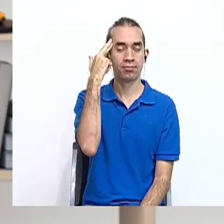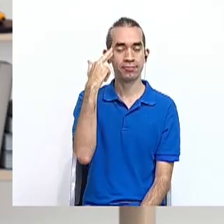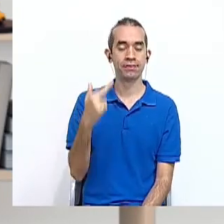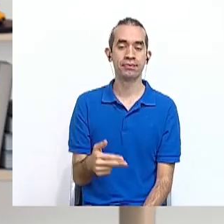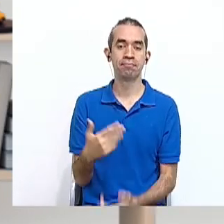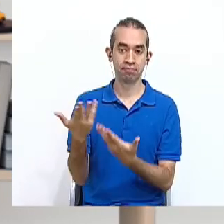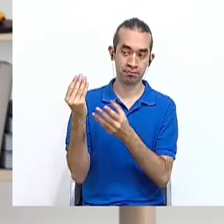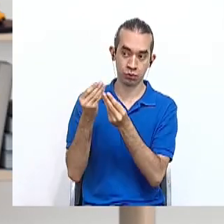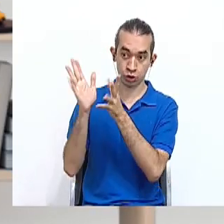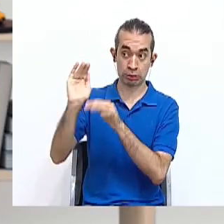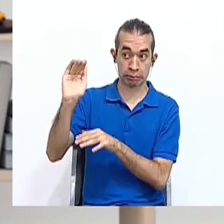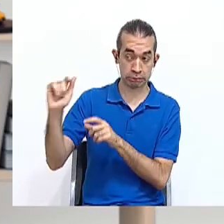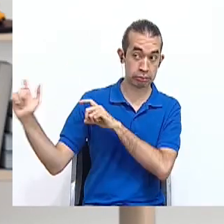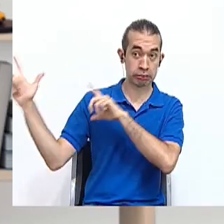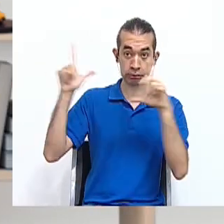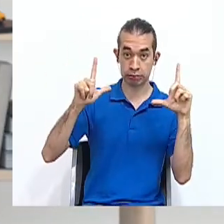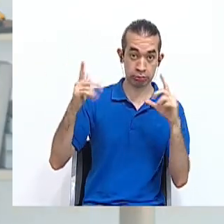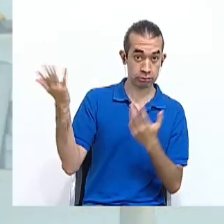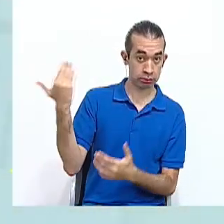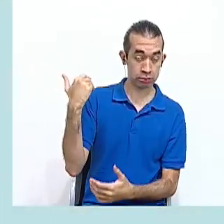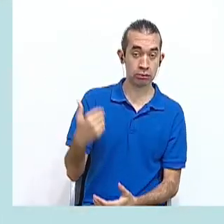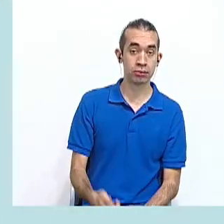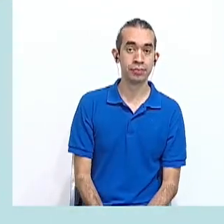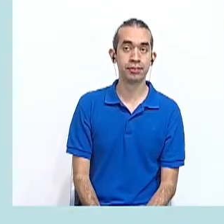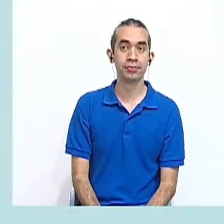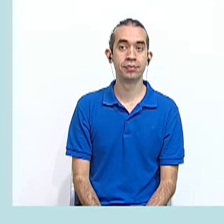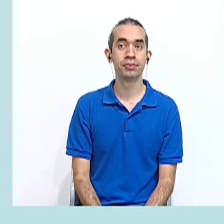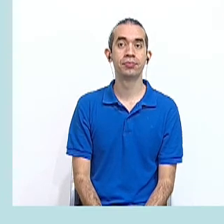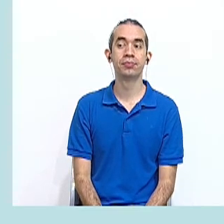señor productor, vamos a la autorreflexión.